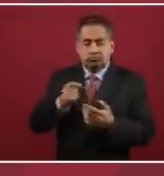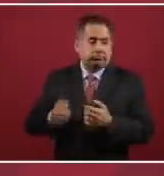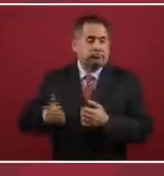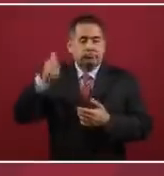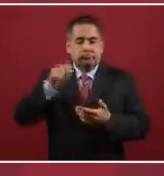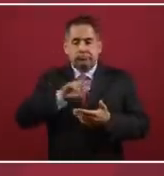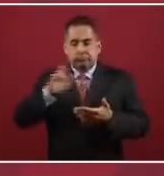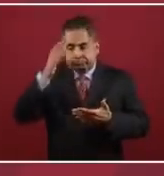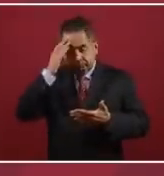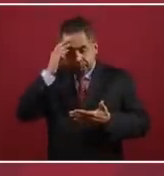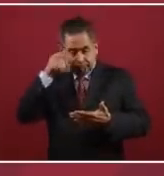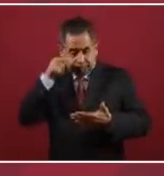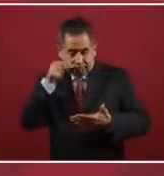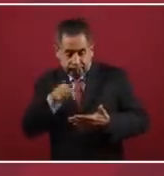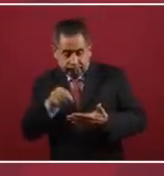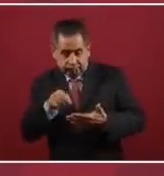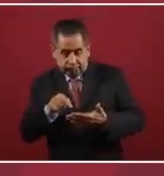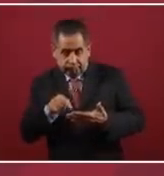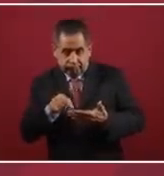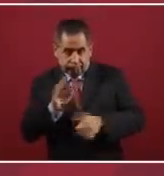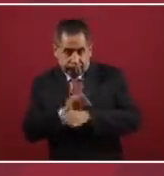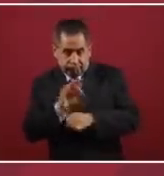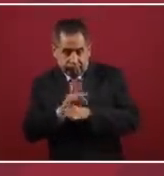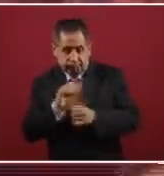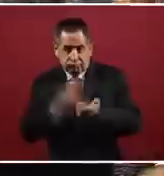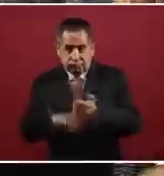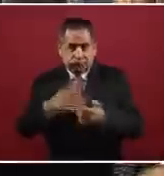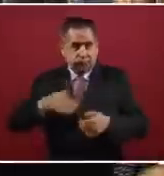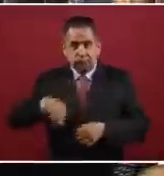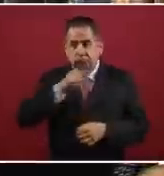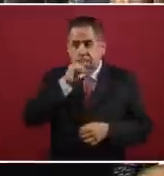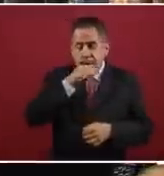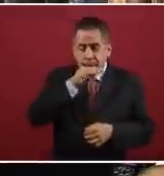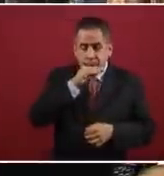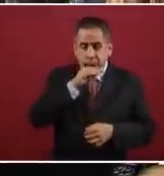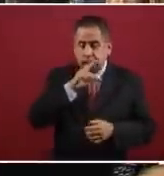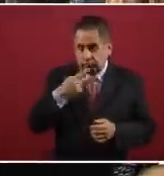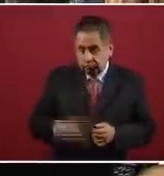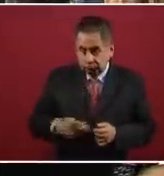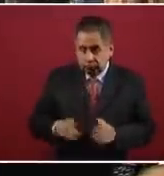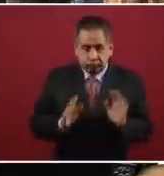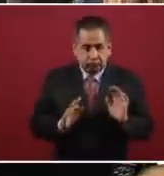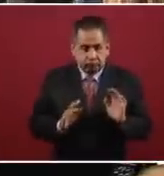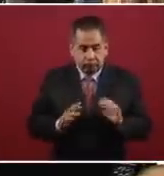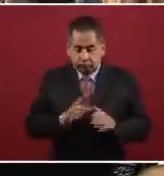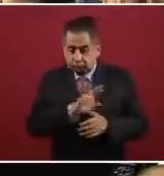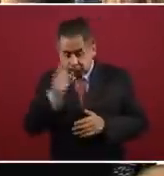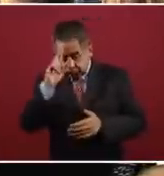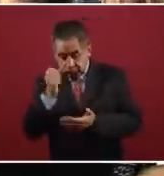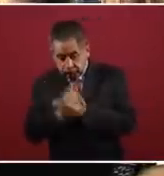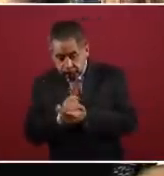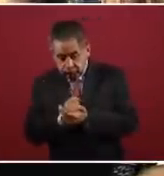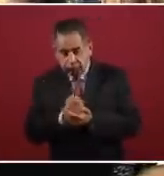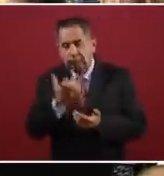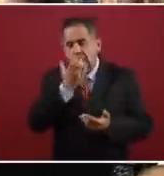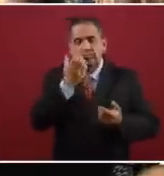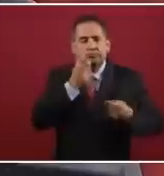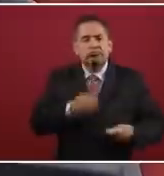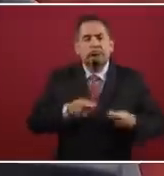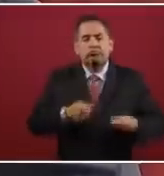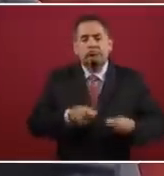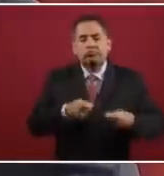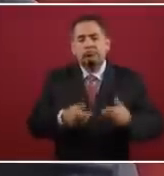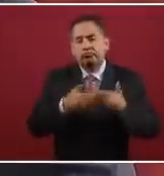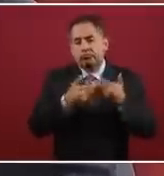reconocimiento de esta protección de nuestros maíces nativos va a permitir la perpetuación de esta especie, por un